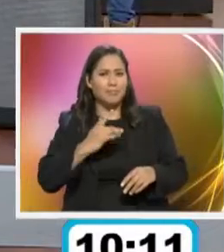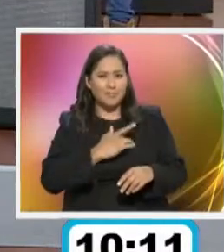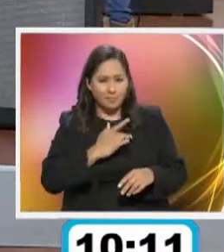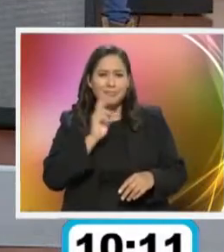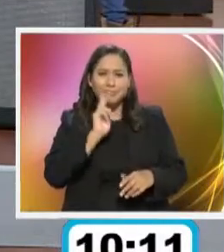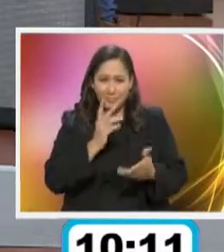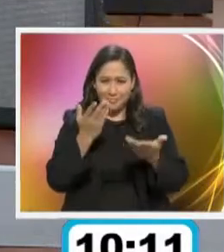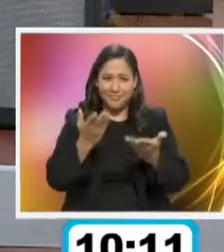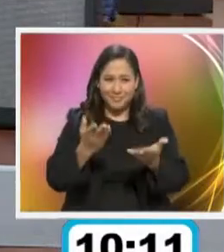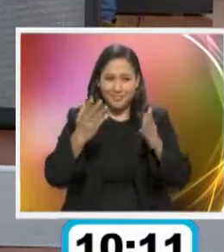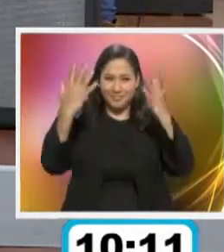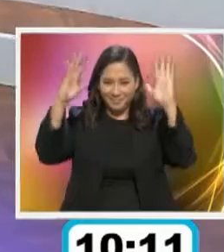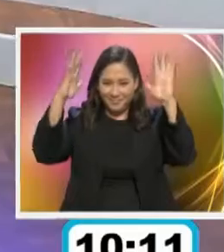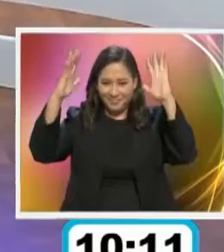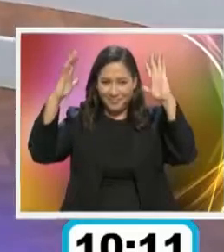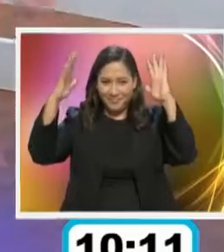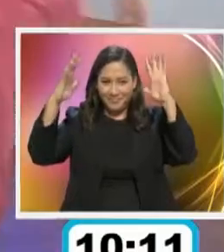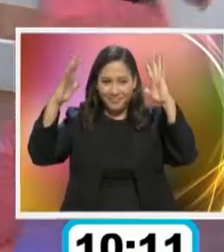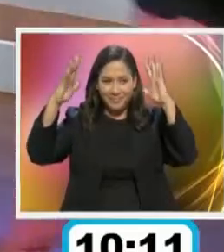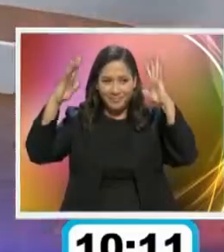Arráncate con Claro ella, que sí, ¿no? venga pues, listo.